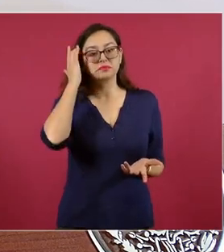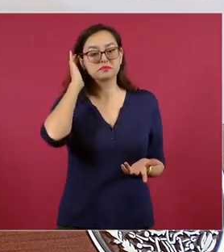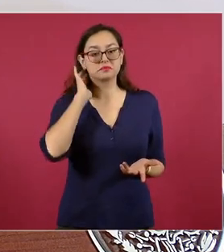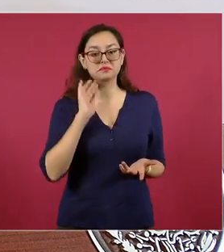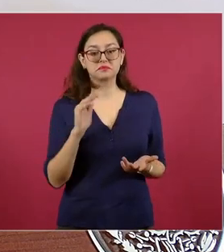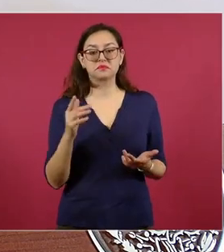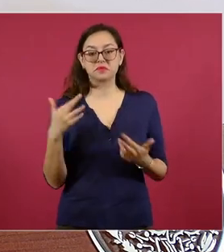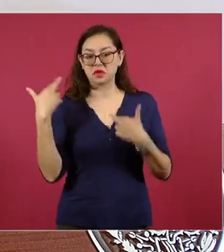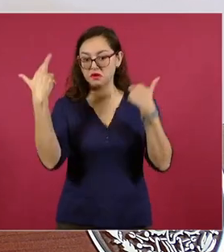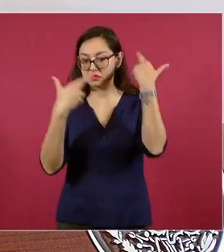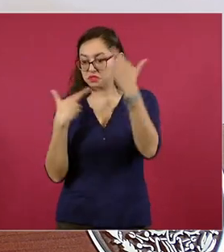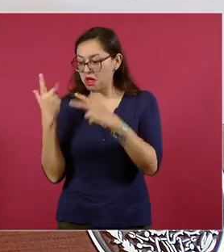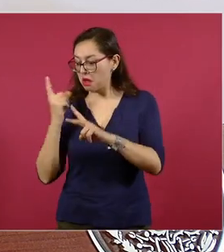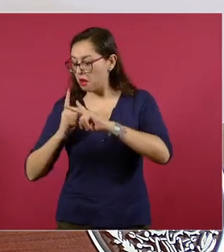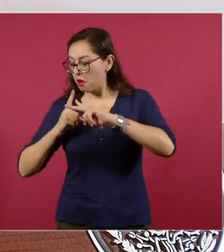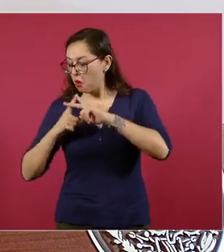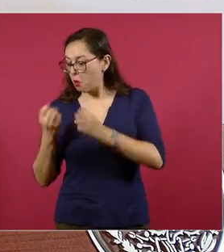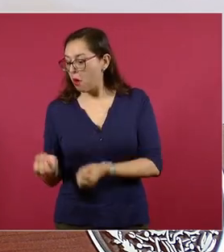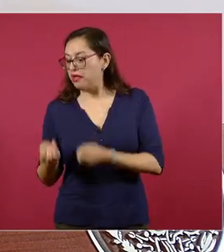se hizo un avalúo